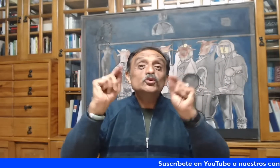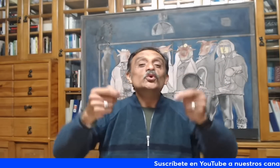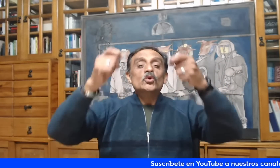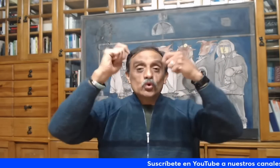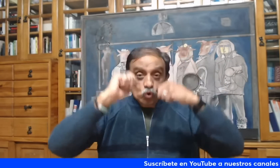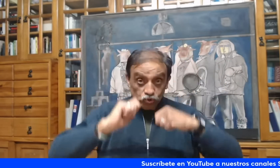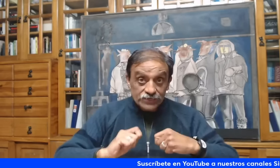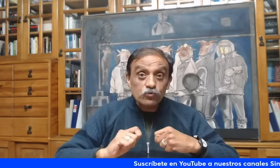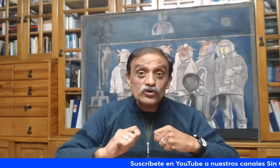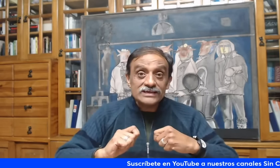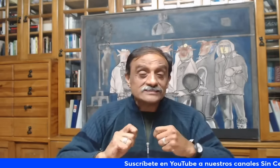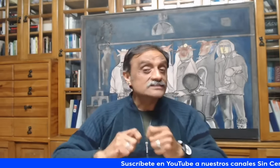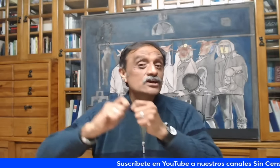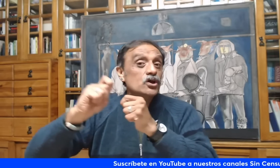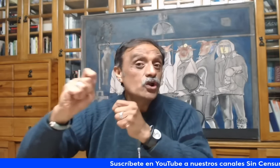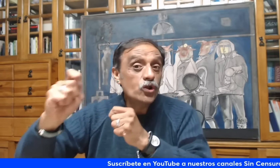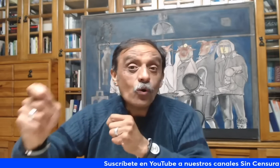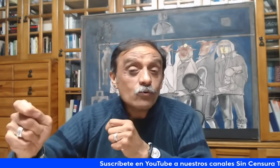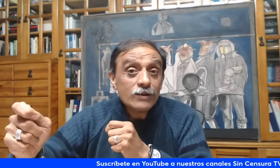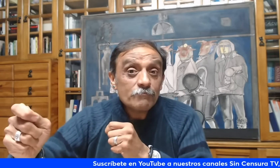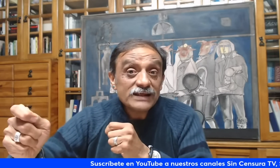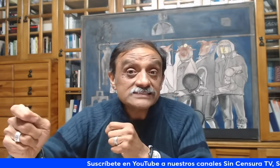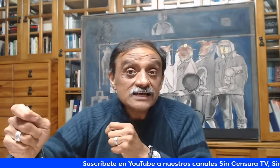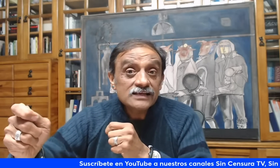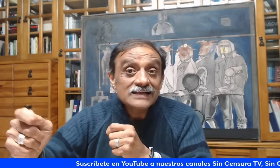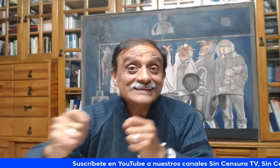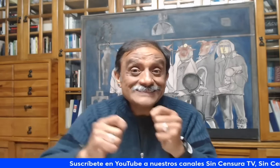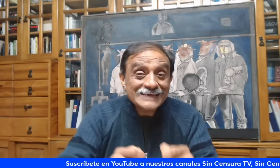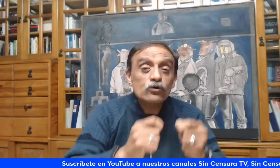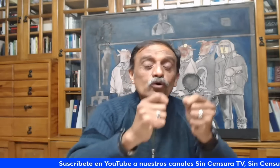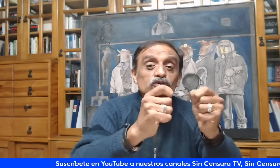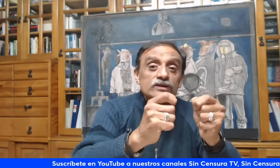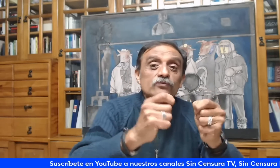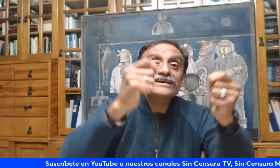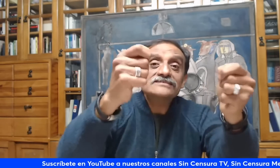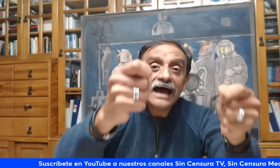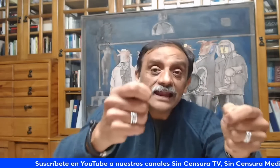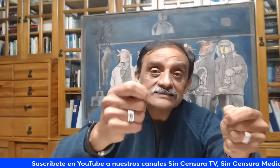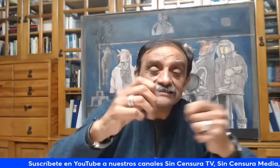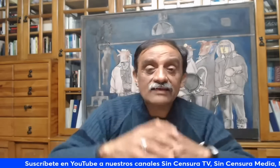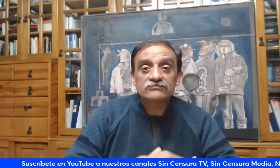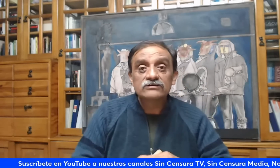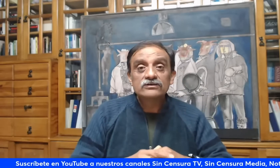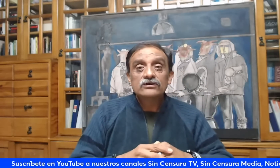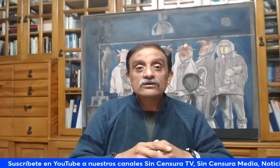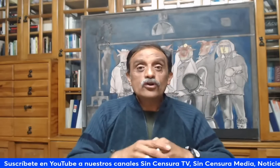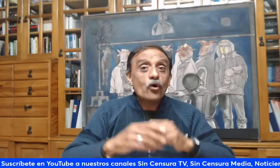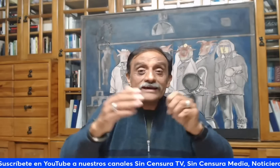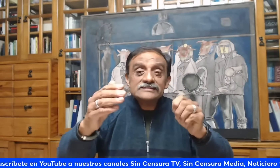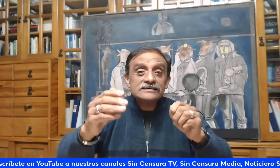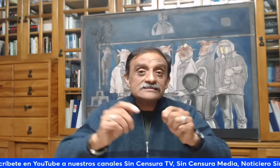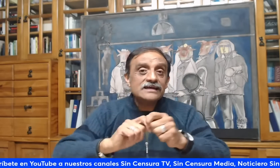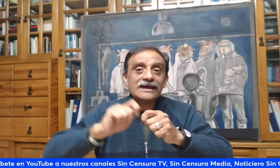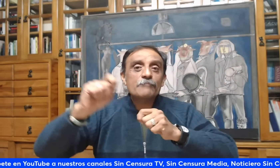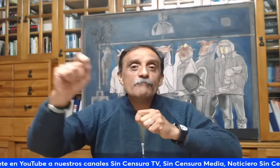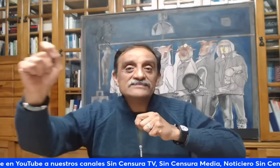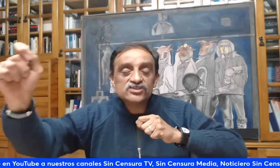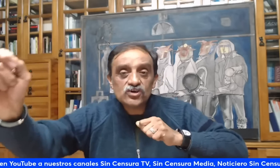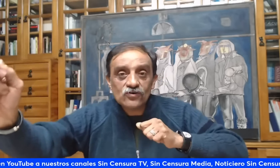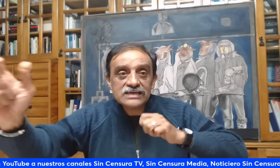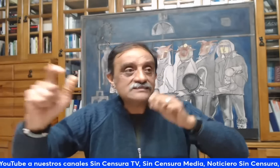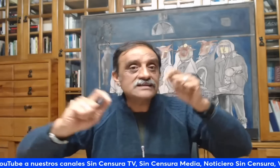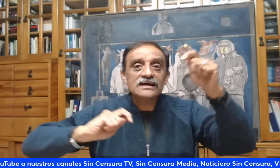porque tú contribuyes no a una empresa, sino contribuyes al Estado. No existe